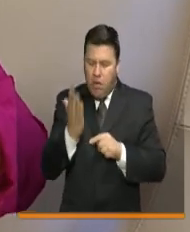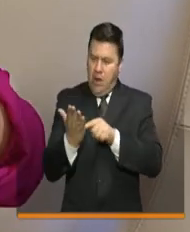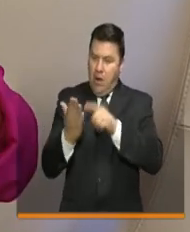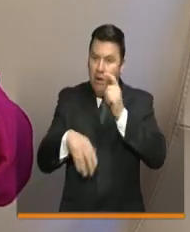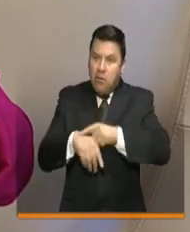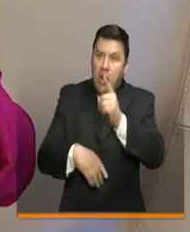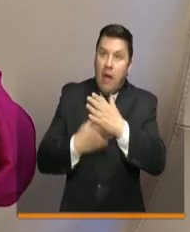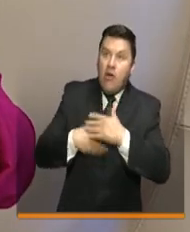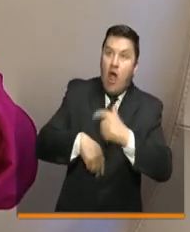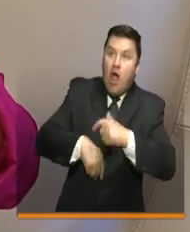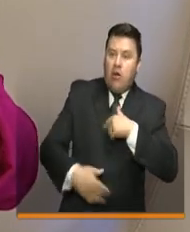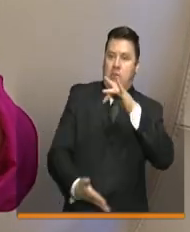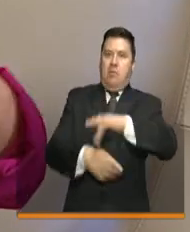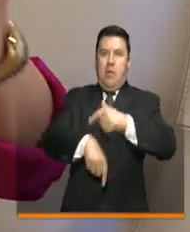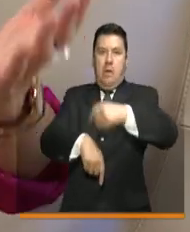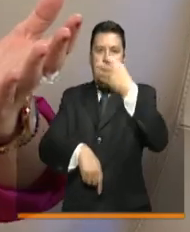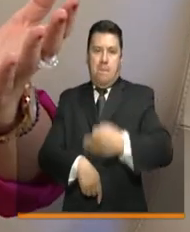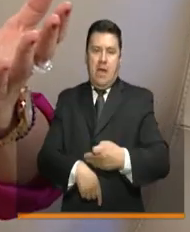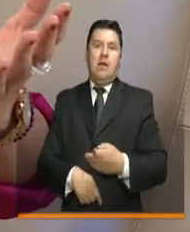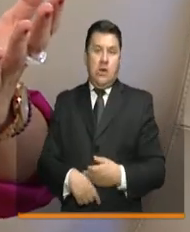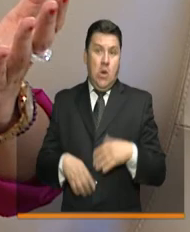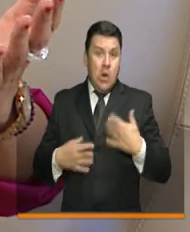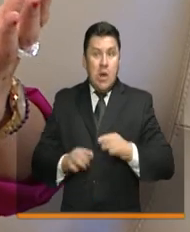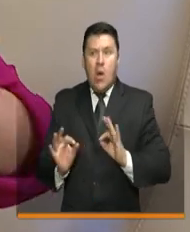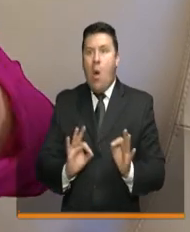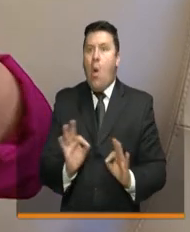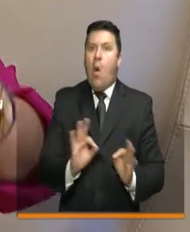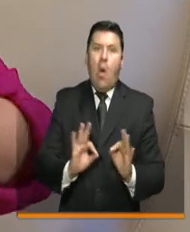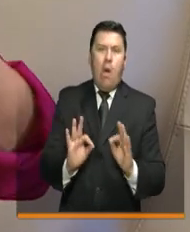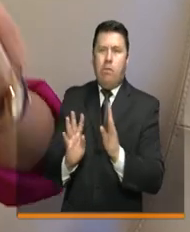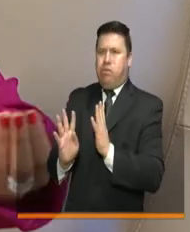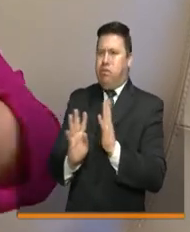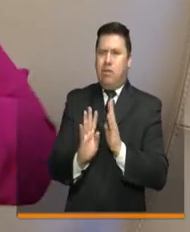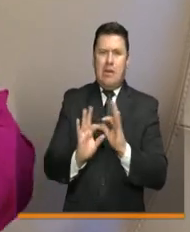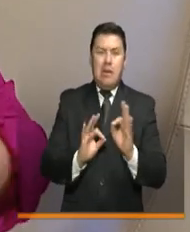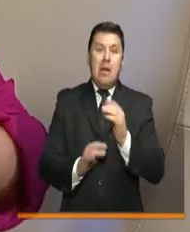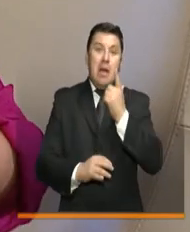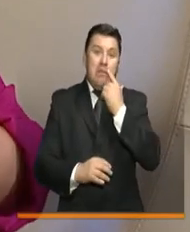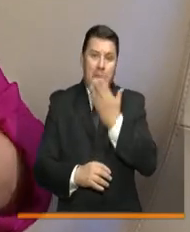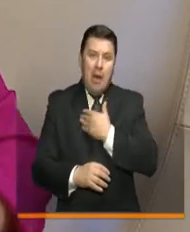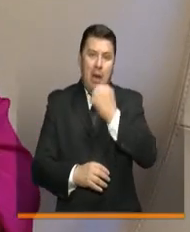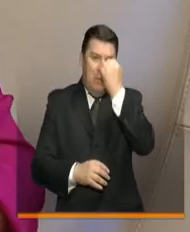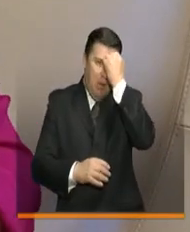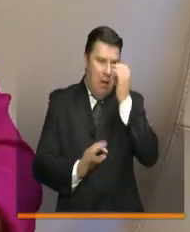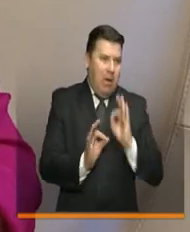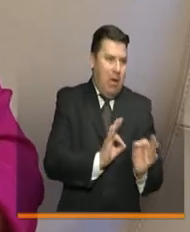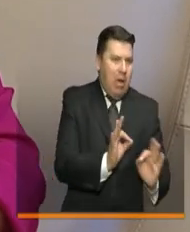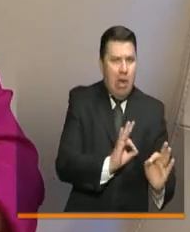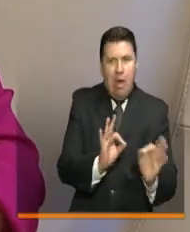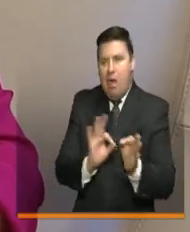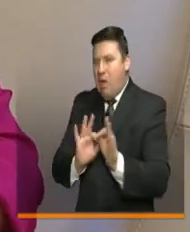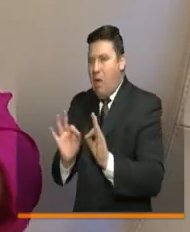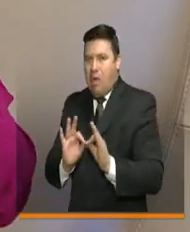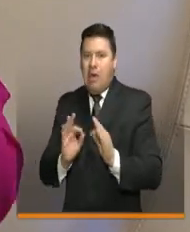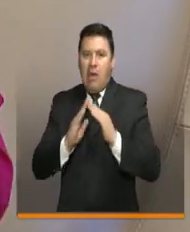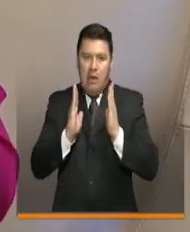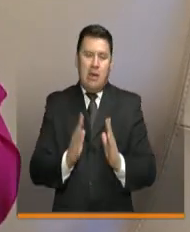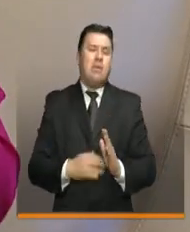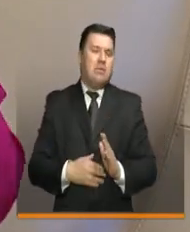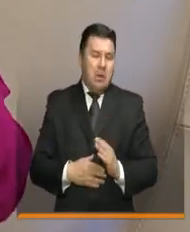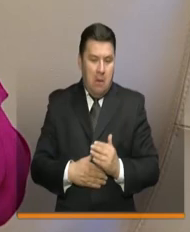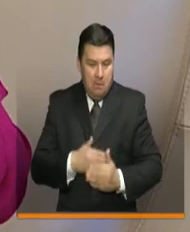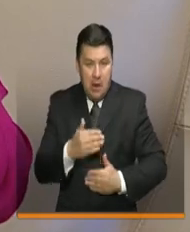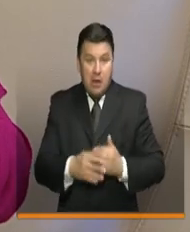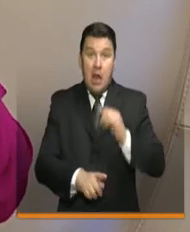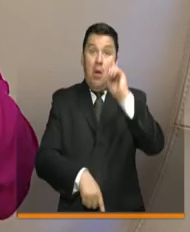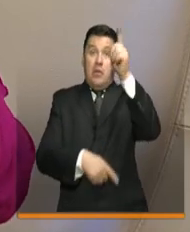proceso nutricional, sino también a este gran desafío que está haciendo para maestros, padres y todos nosotros del estudio en casa, presidente. Así vamos,